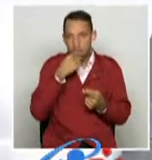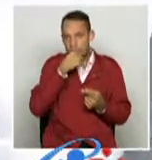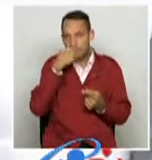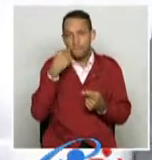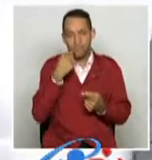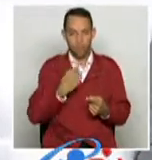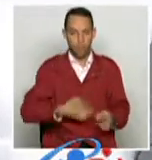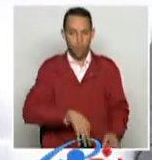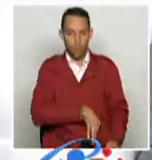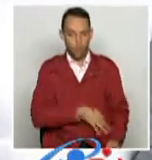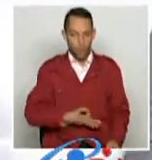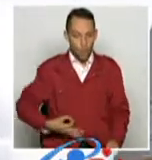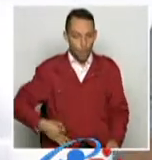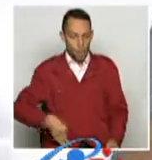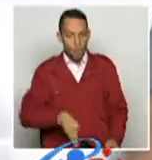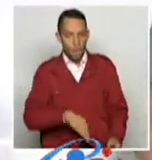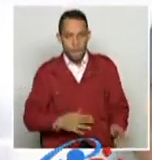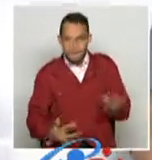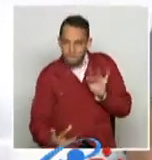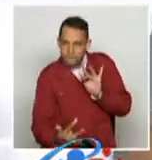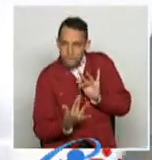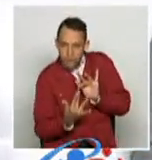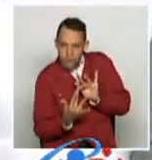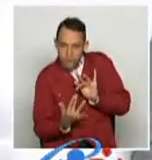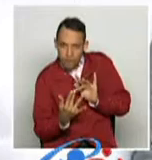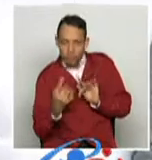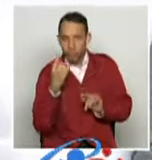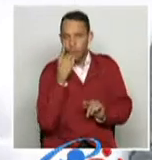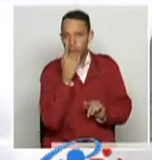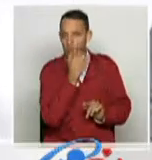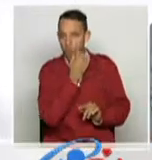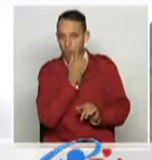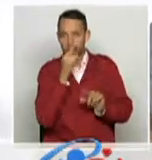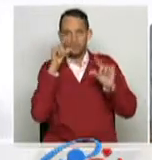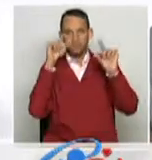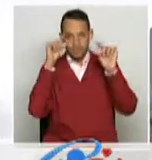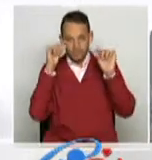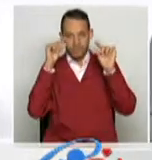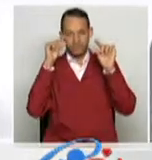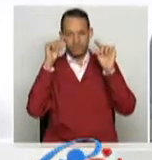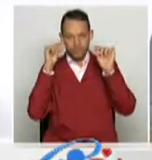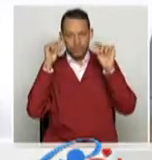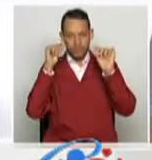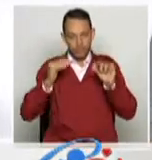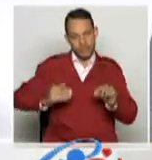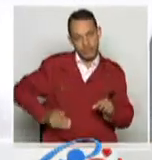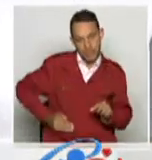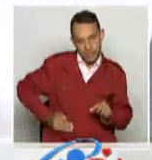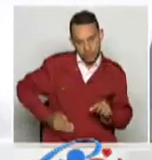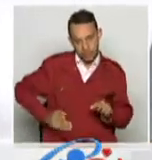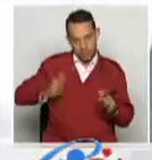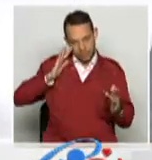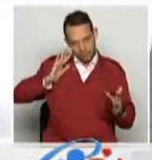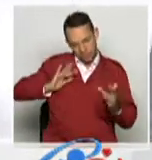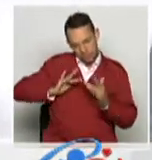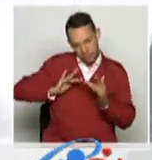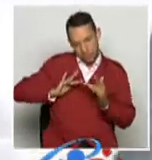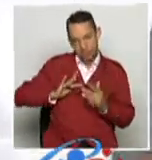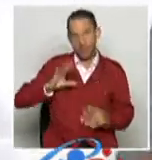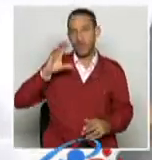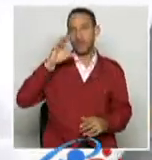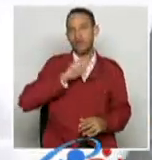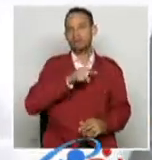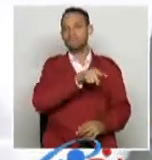el colon, la parte gruesa, en los ojos cuando parpadea mucho la persona, son el hígado, y ahí va empezando uno a